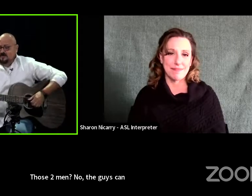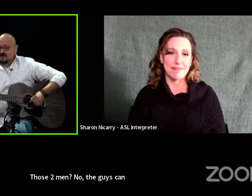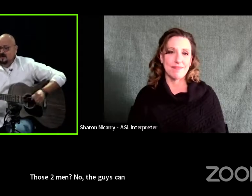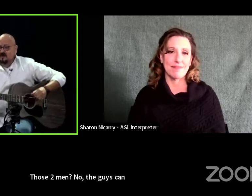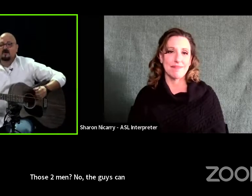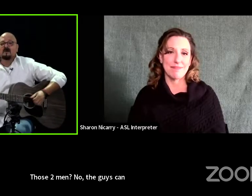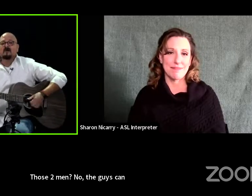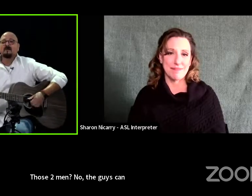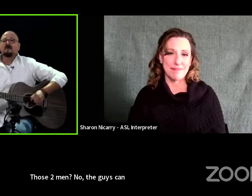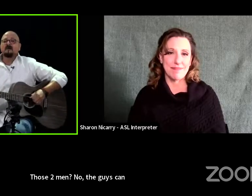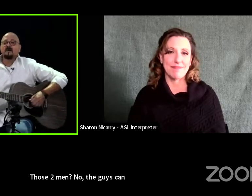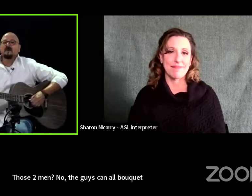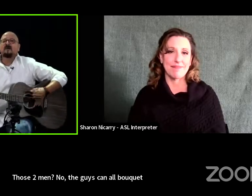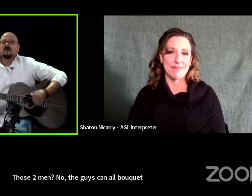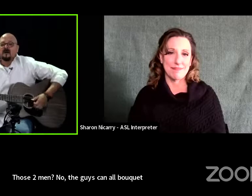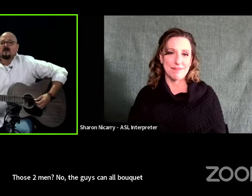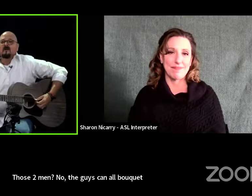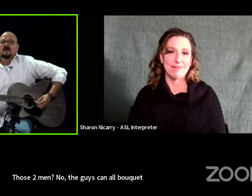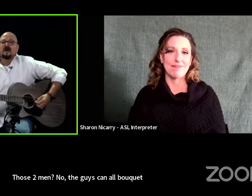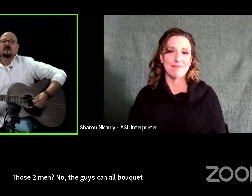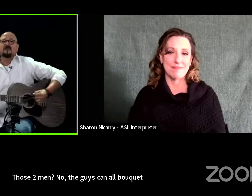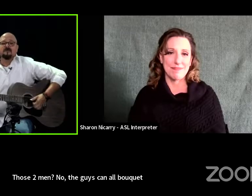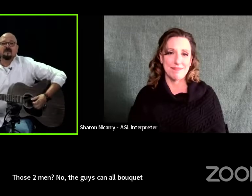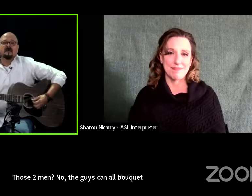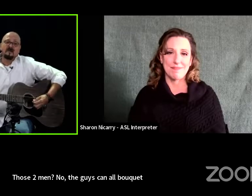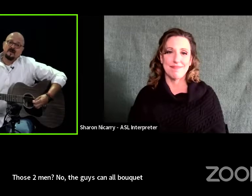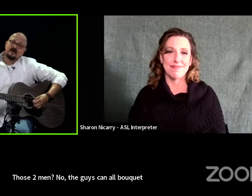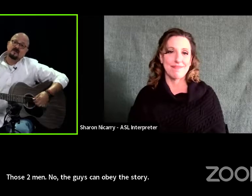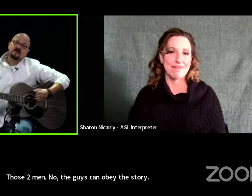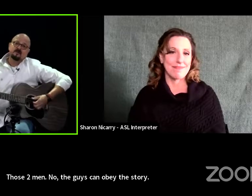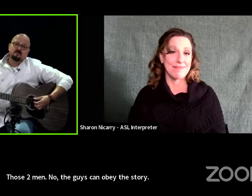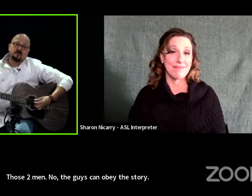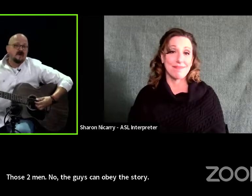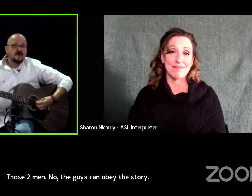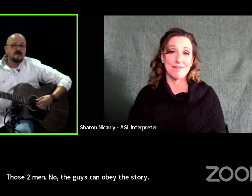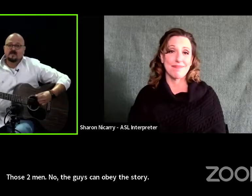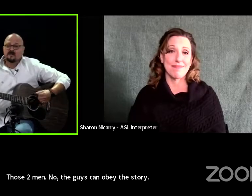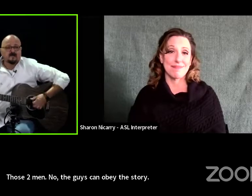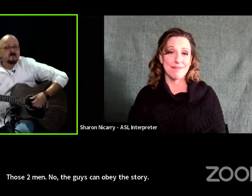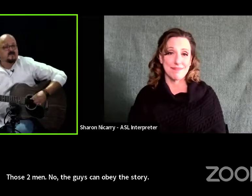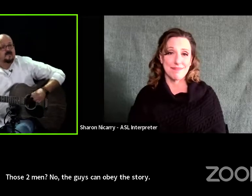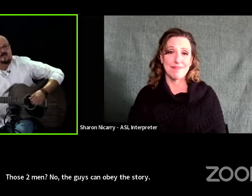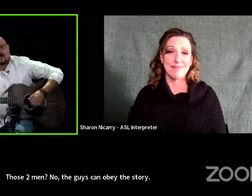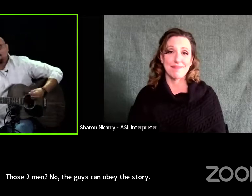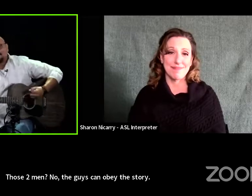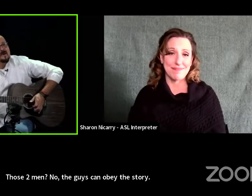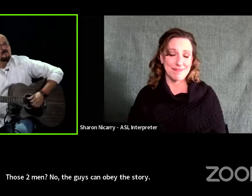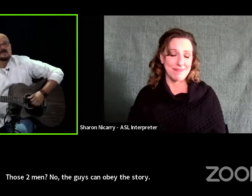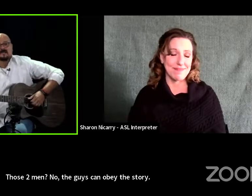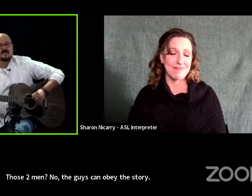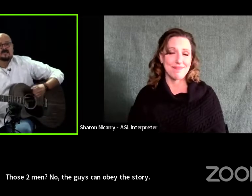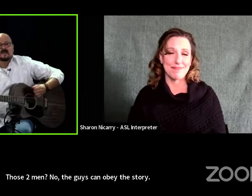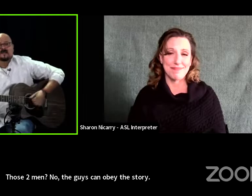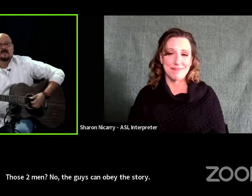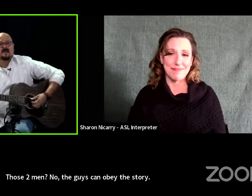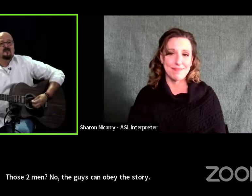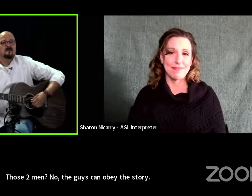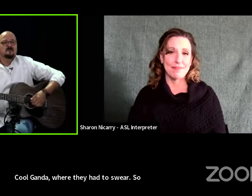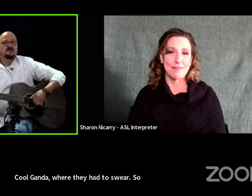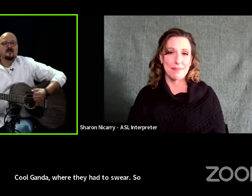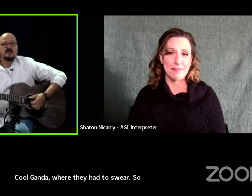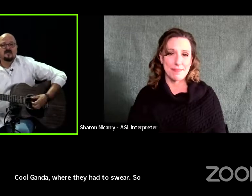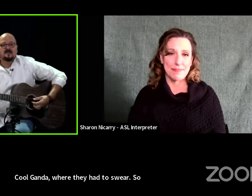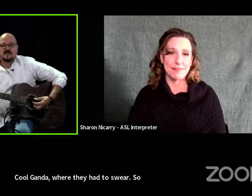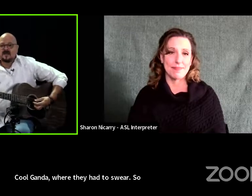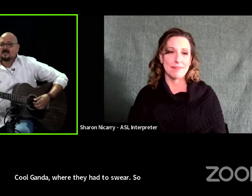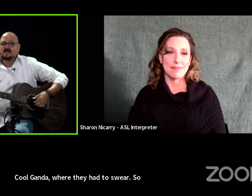yo estoy colgándome de tus besos, princesa de